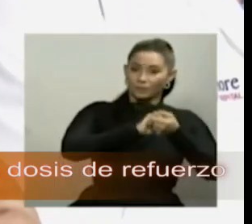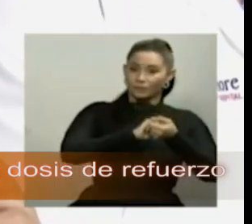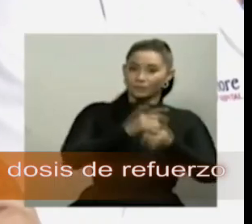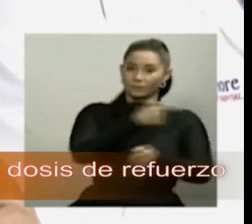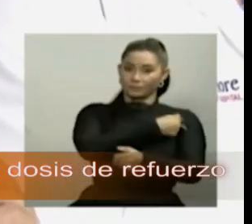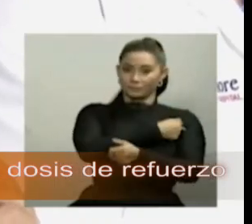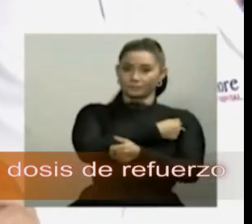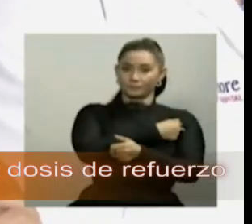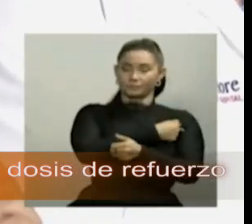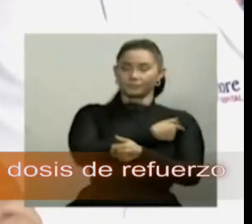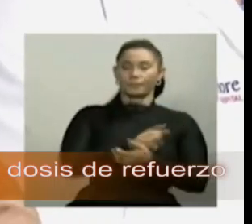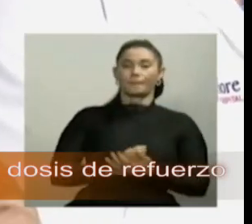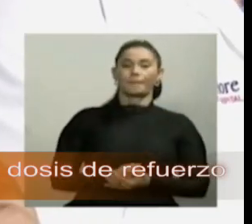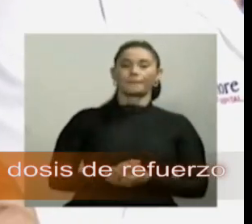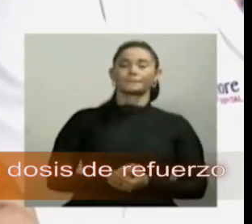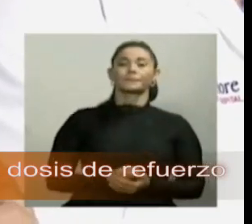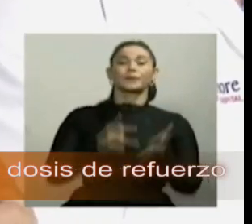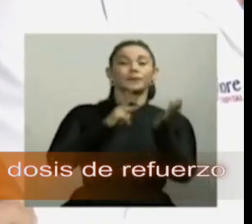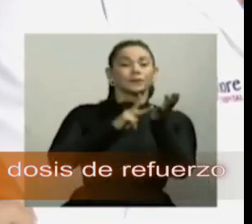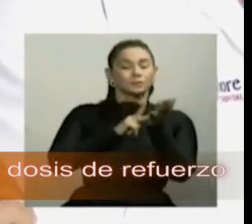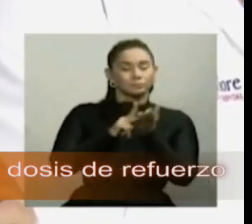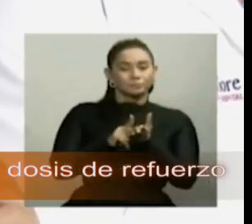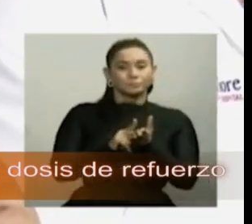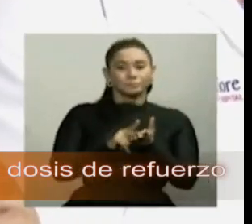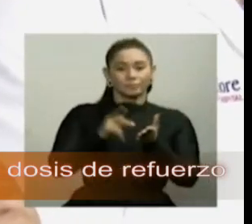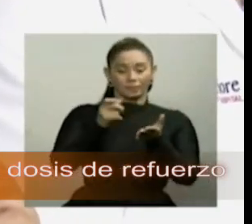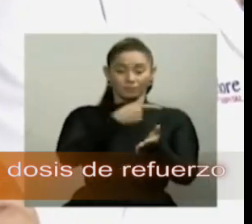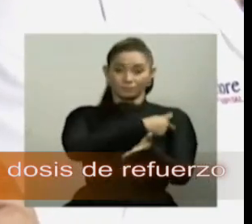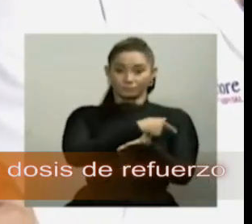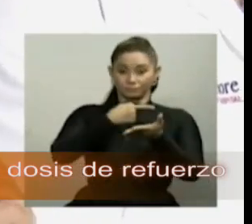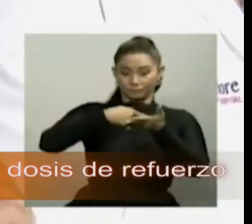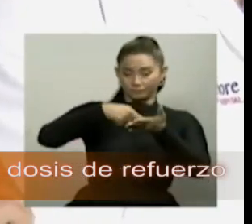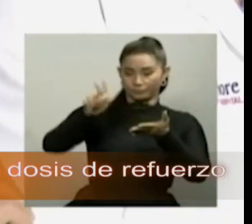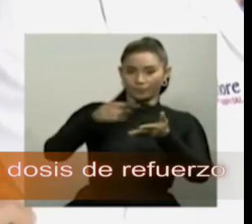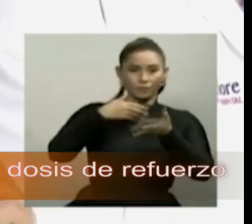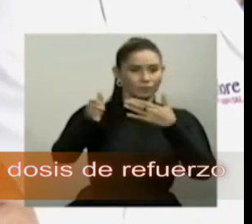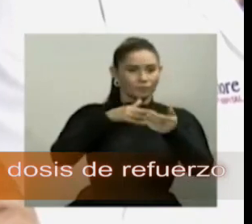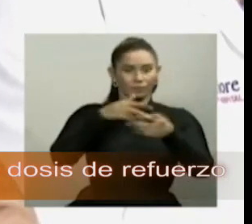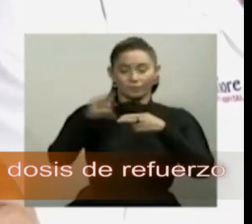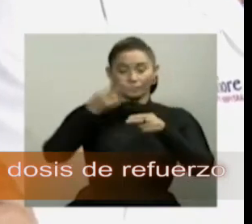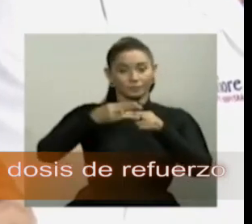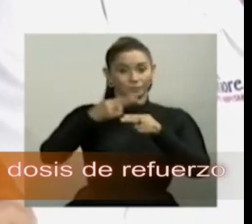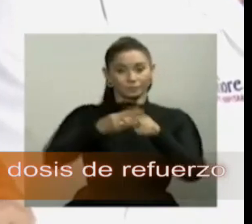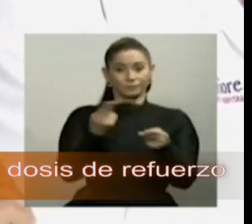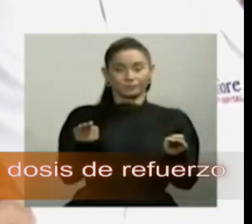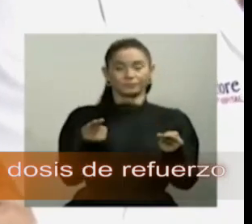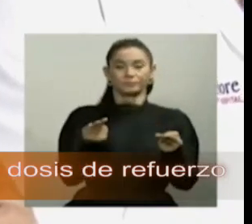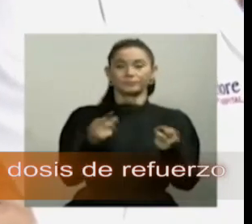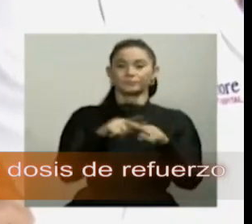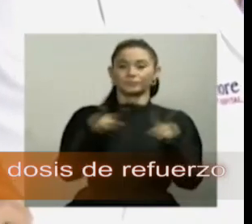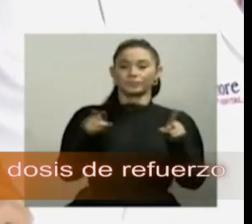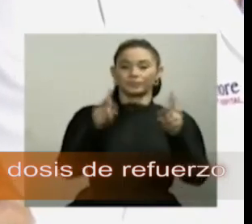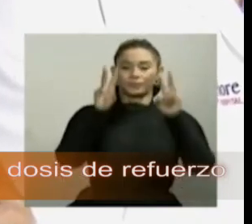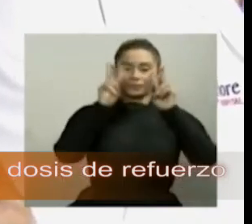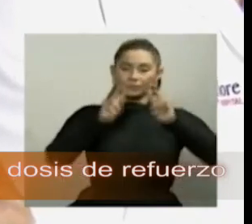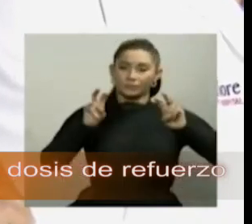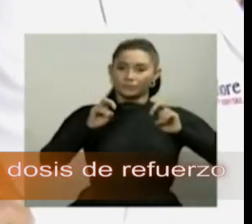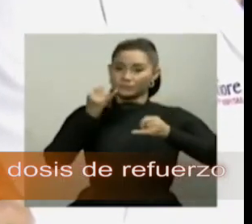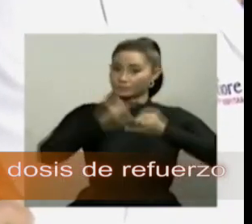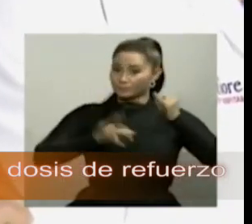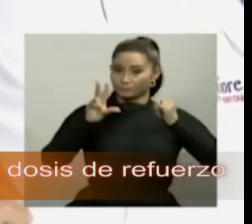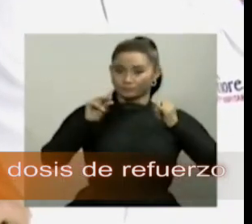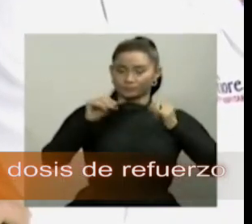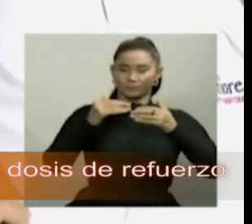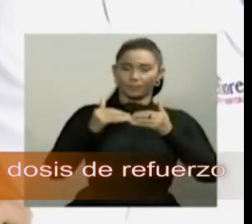hacen. La realidad es esa, las vacunas aprobadas, ya sea Pfizer, ya sea Moderna, ya sea AstraZeneca, esos estudios no han concluido,